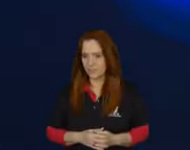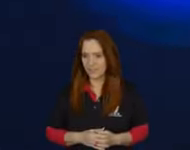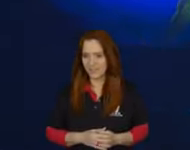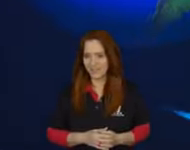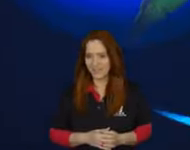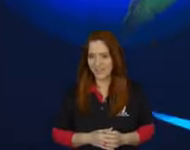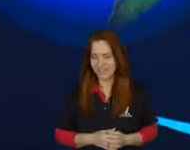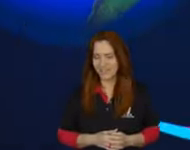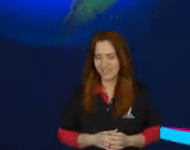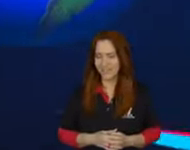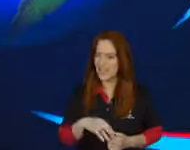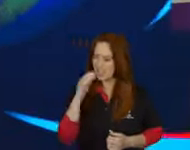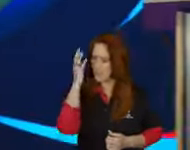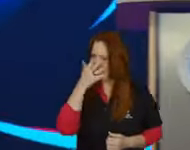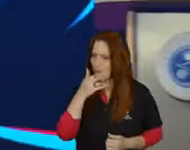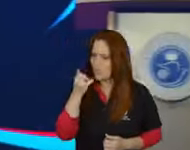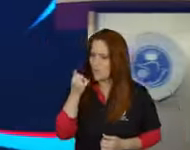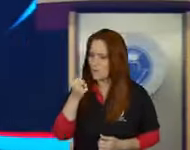Qué hermoso, ¿verdad?